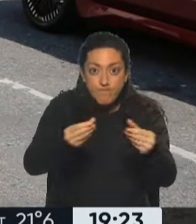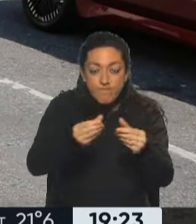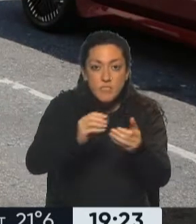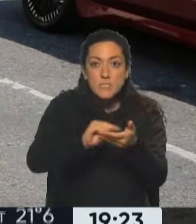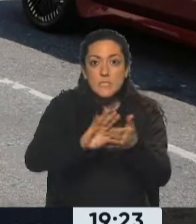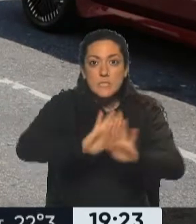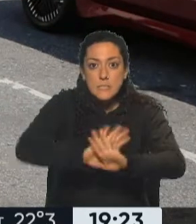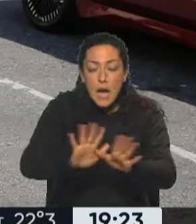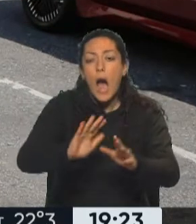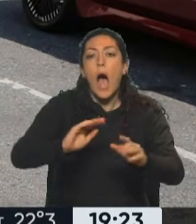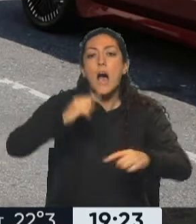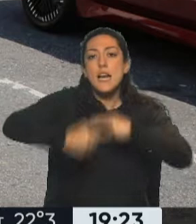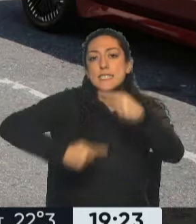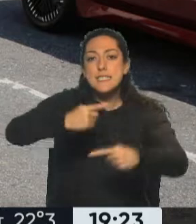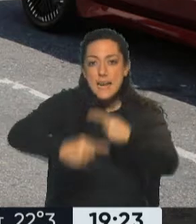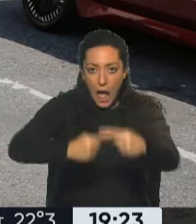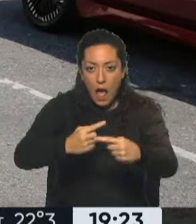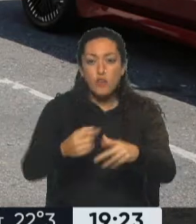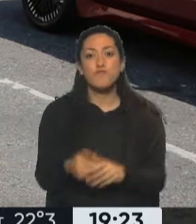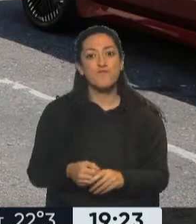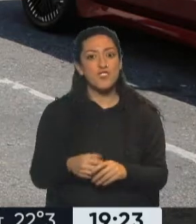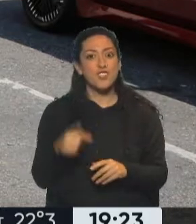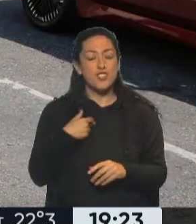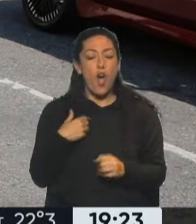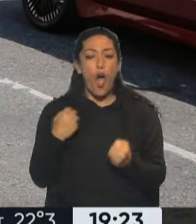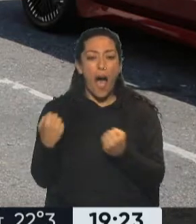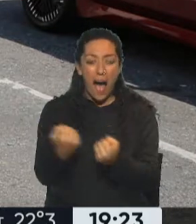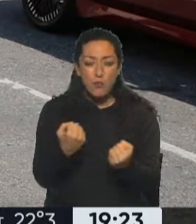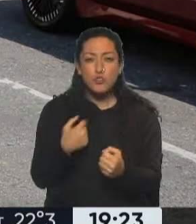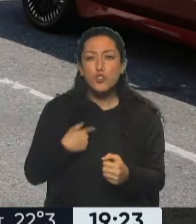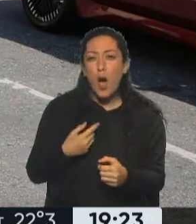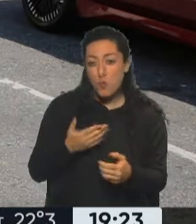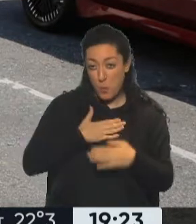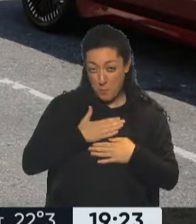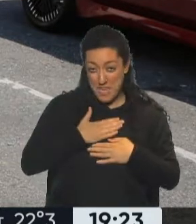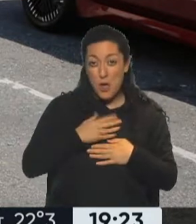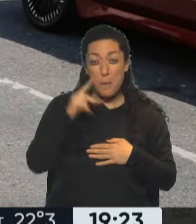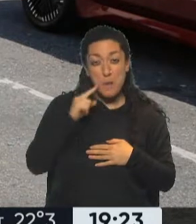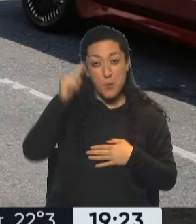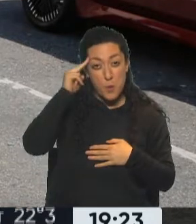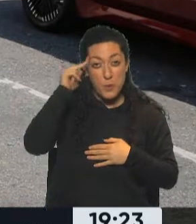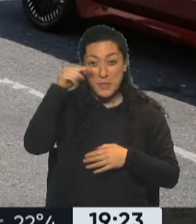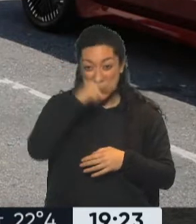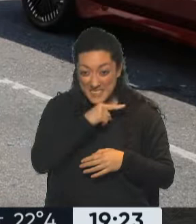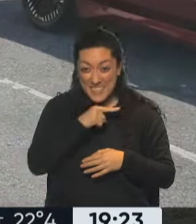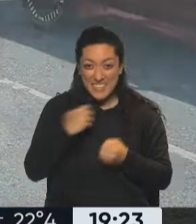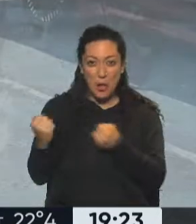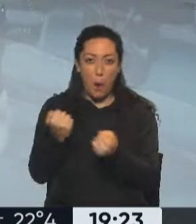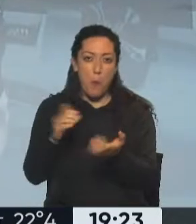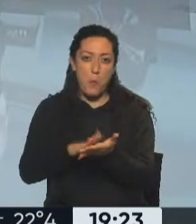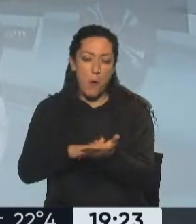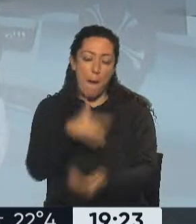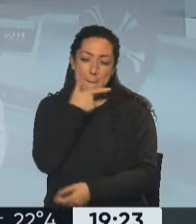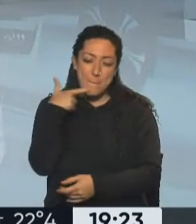un auto eléctrico que tuve la suerte de manejarlo. Es un avión, yo tengo un auto del 97, imagínate, y acá te voy a contar, contanos,